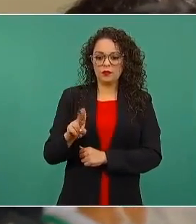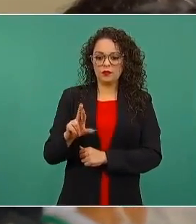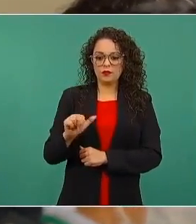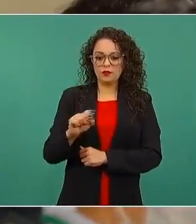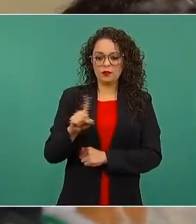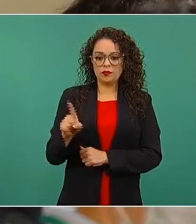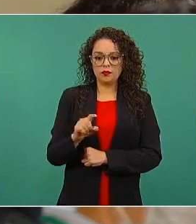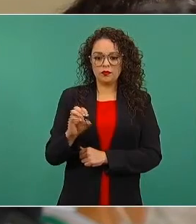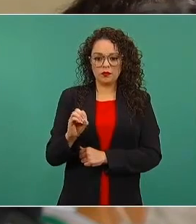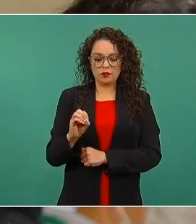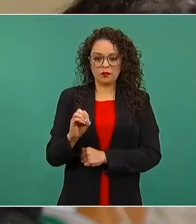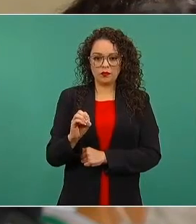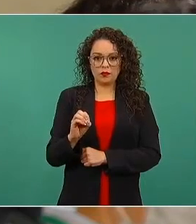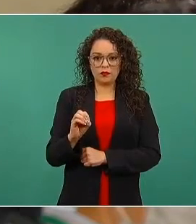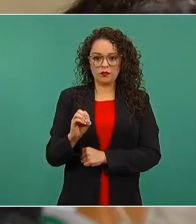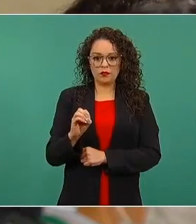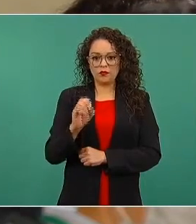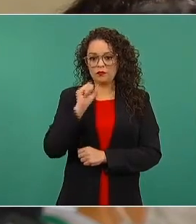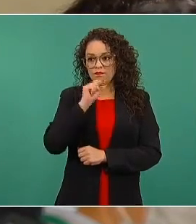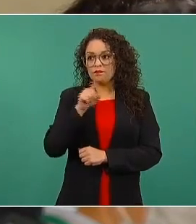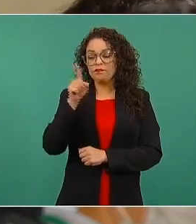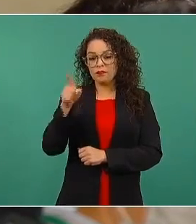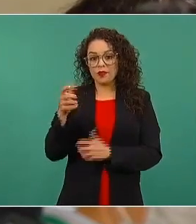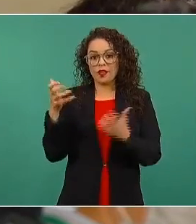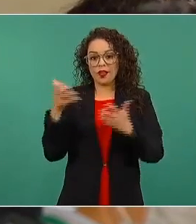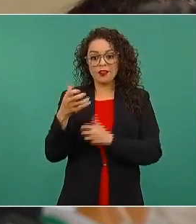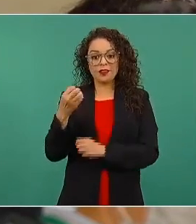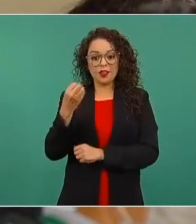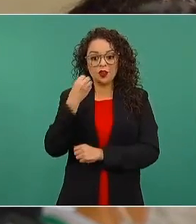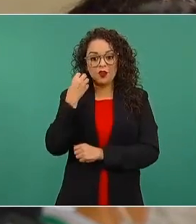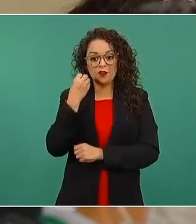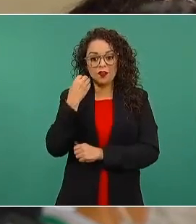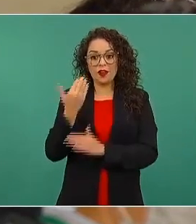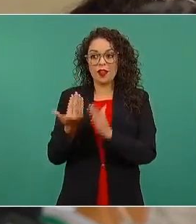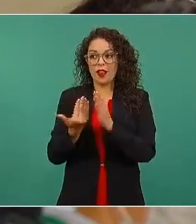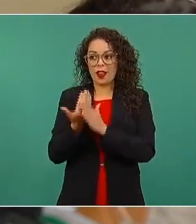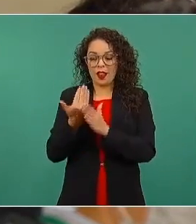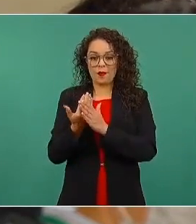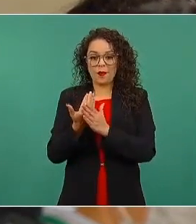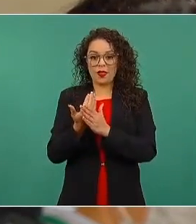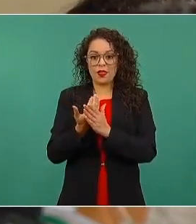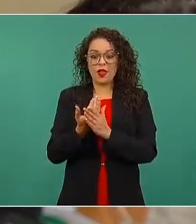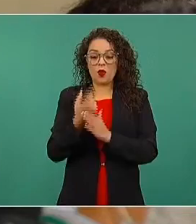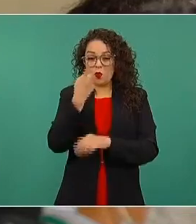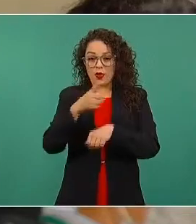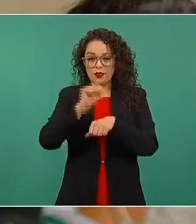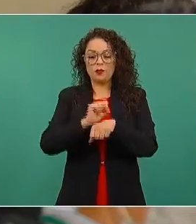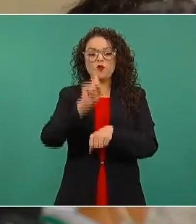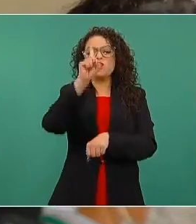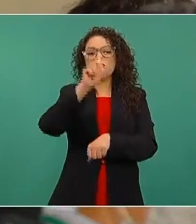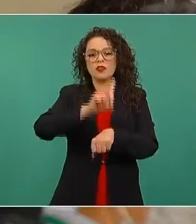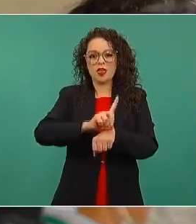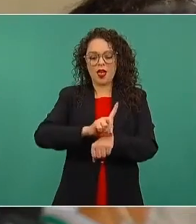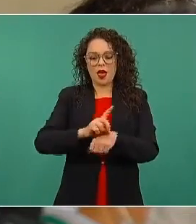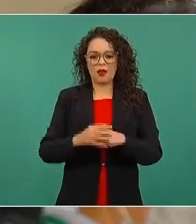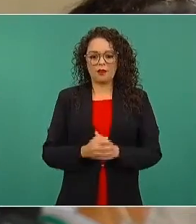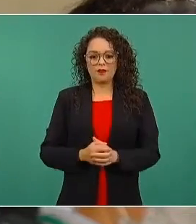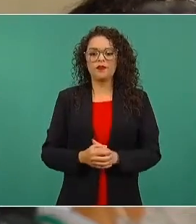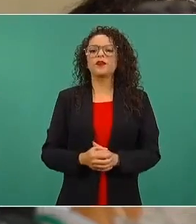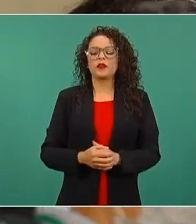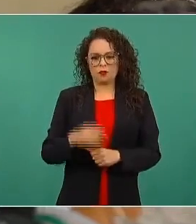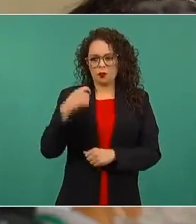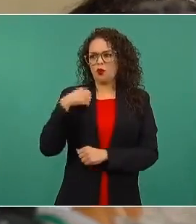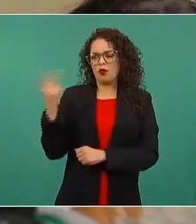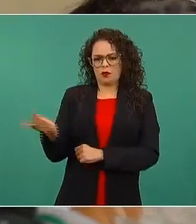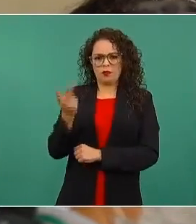Por cierto, Durazo también está haciendo sus conferencias matutinas una vez a la semana. Y en una de estas le cuestionaba yo también